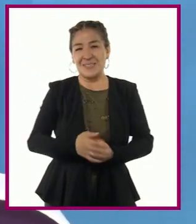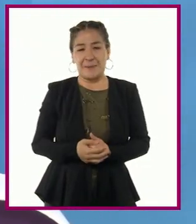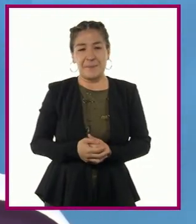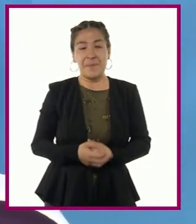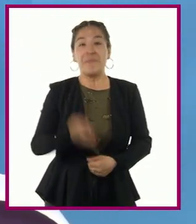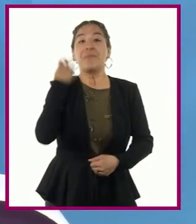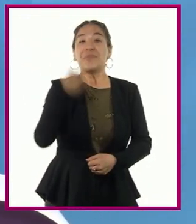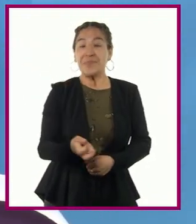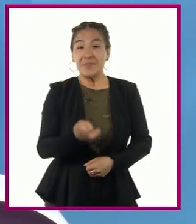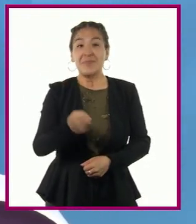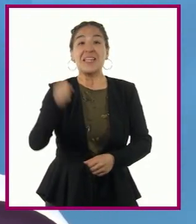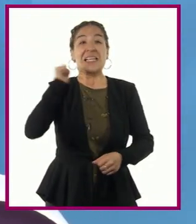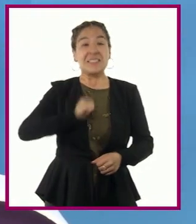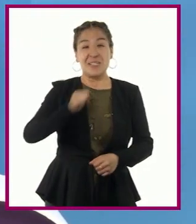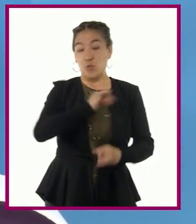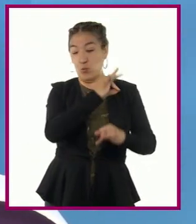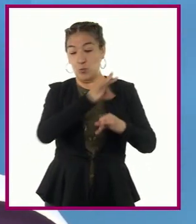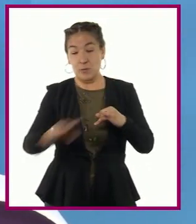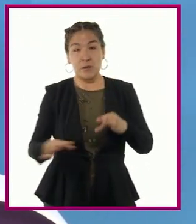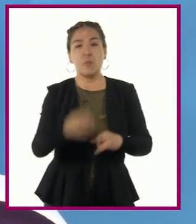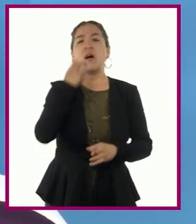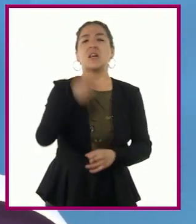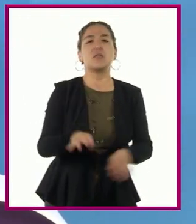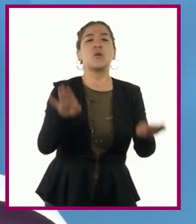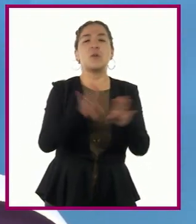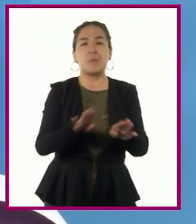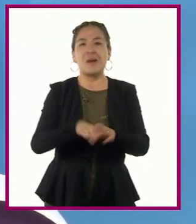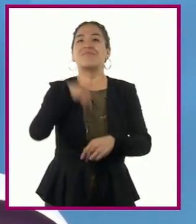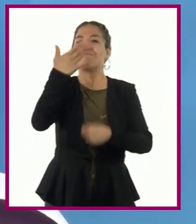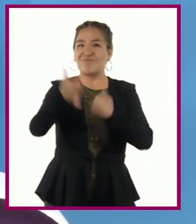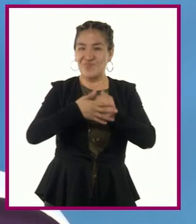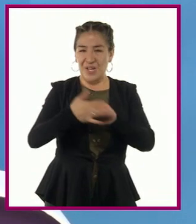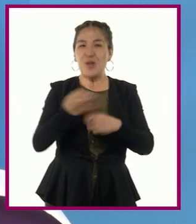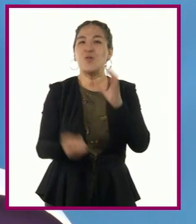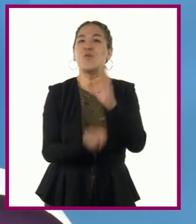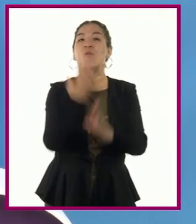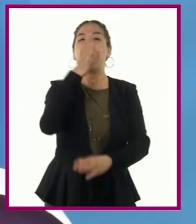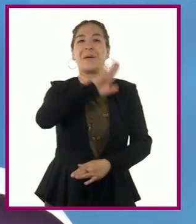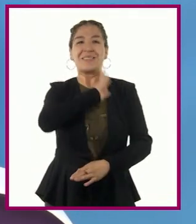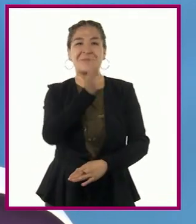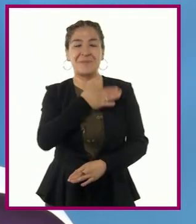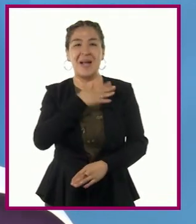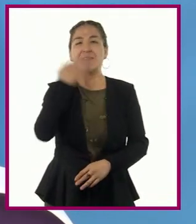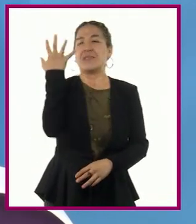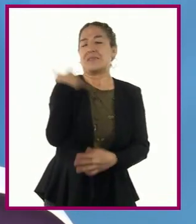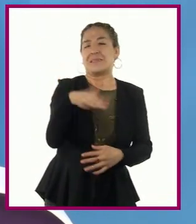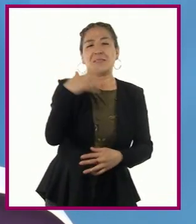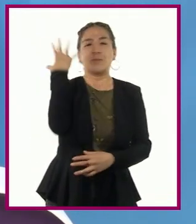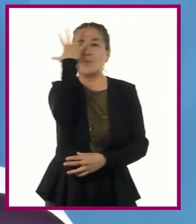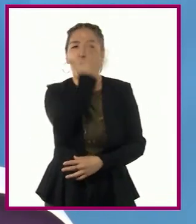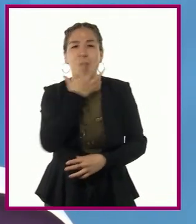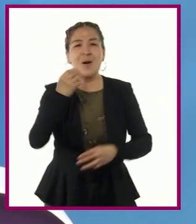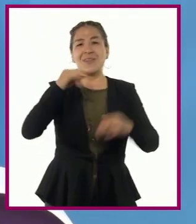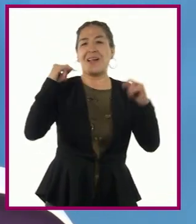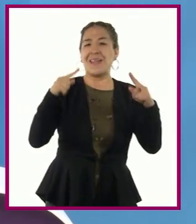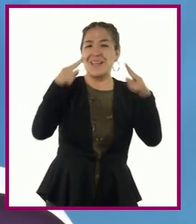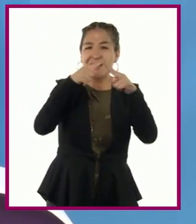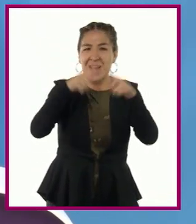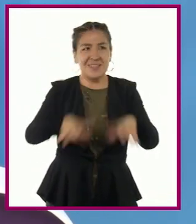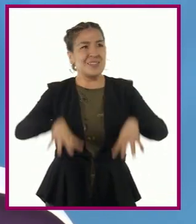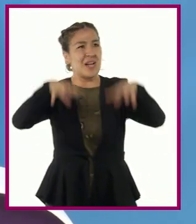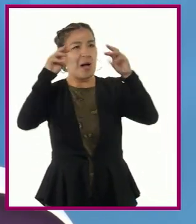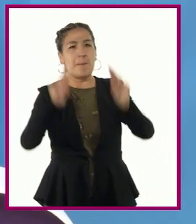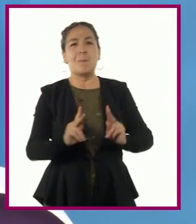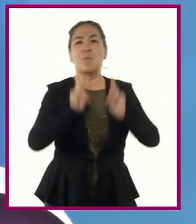siglo, se advertía claramente la prosperidad de la Nueva España. Hermosas iglesias, puentes,